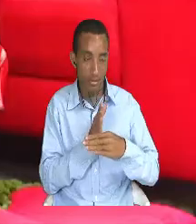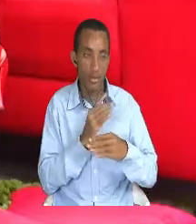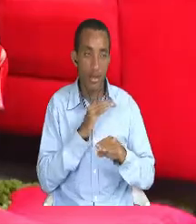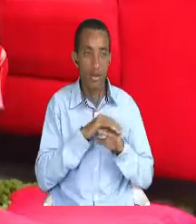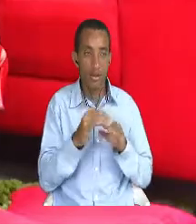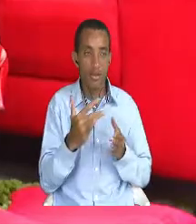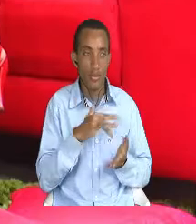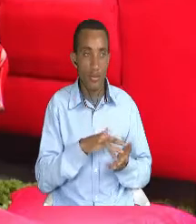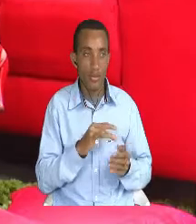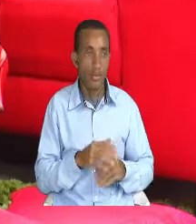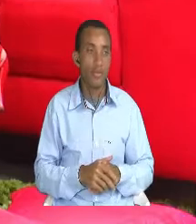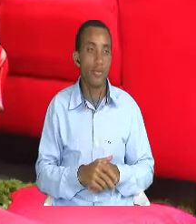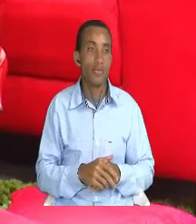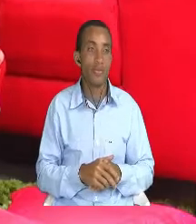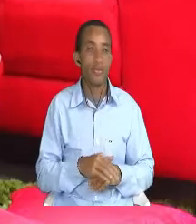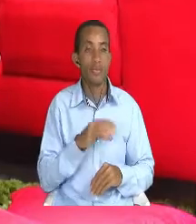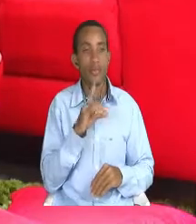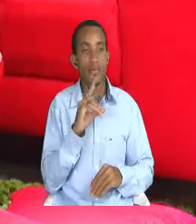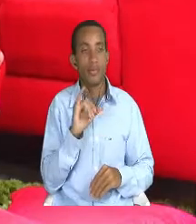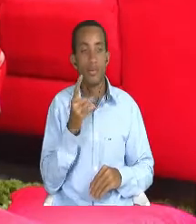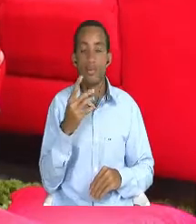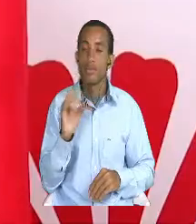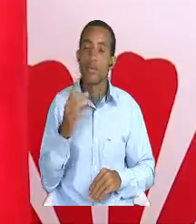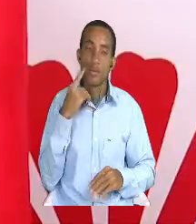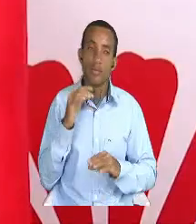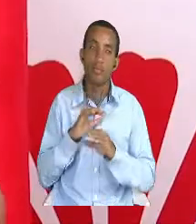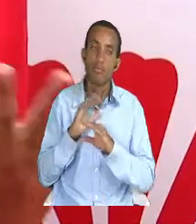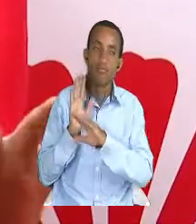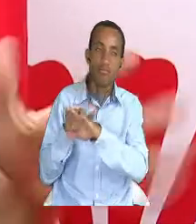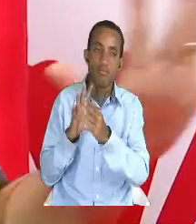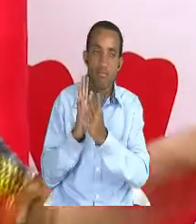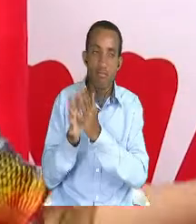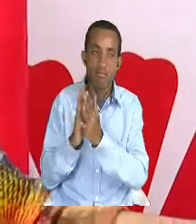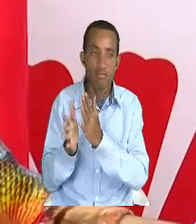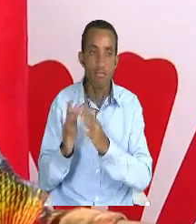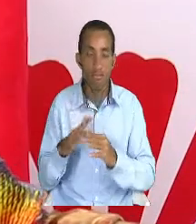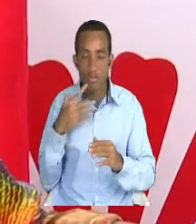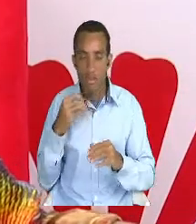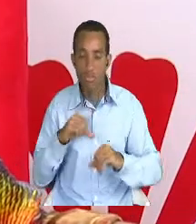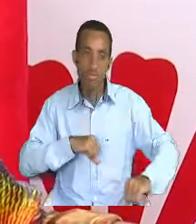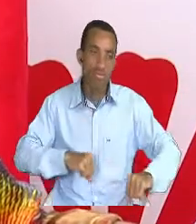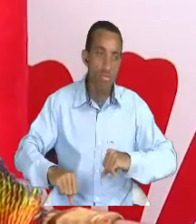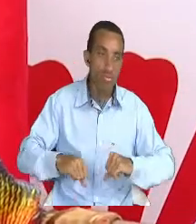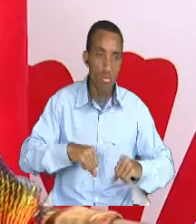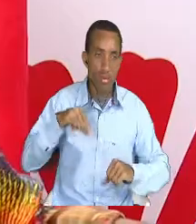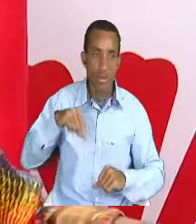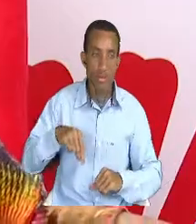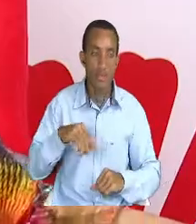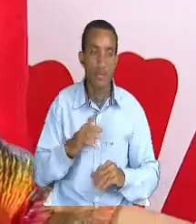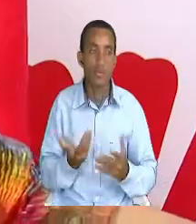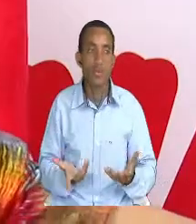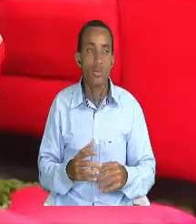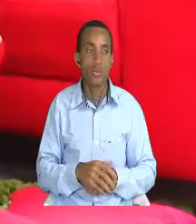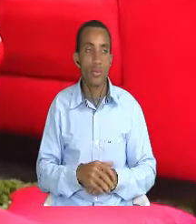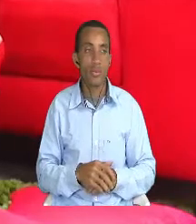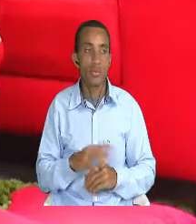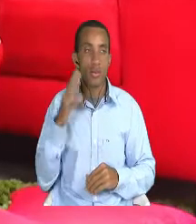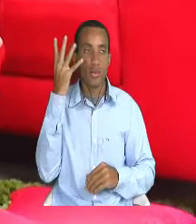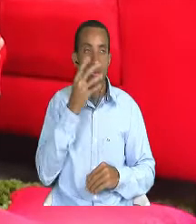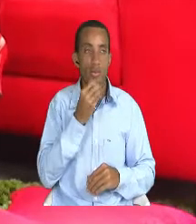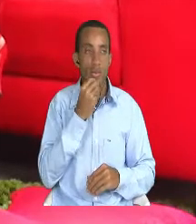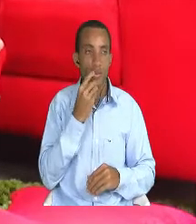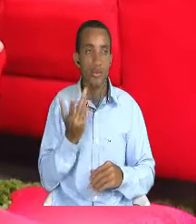casa. Bueno, Diego, empecemos contándole a Barranca Bermeja sobre esa labor que usted hace en nuestra ciudad tan bonita